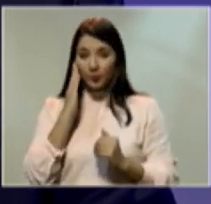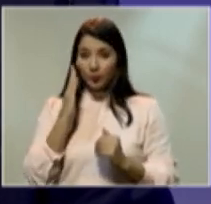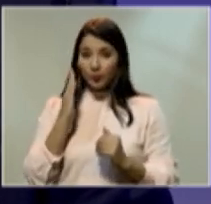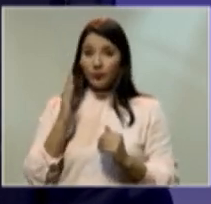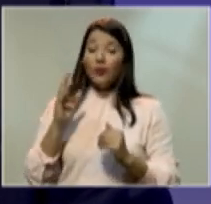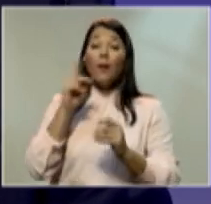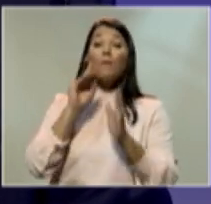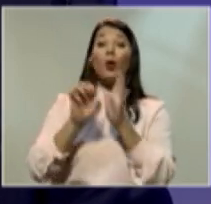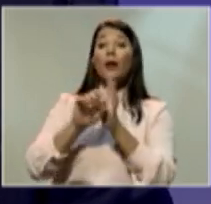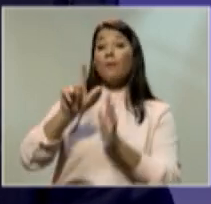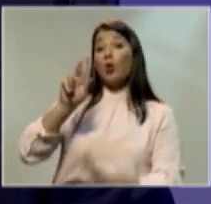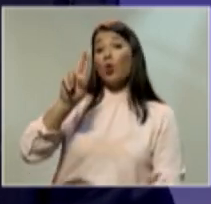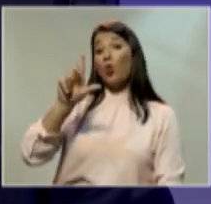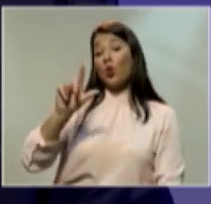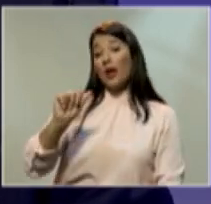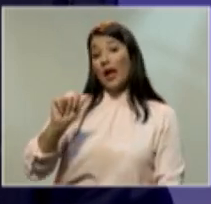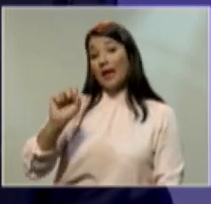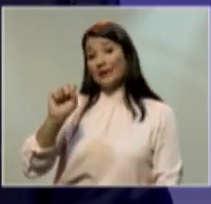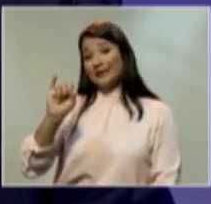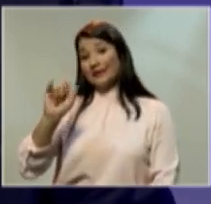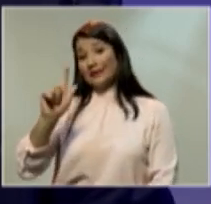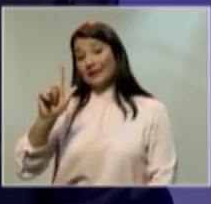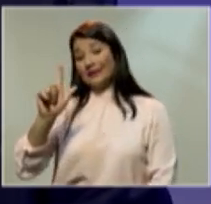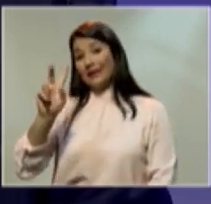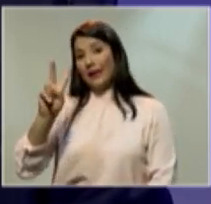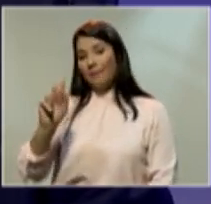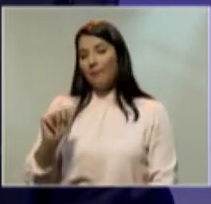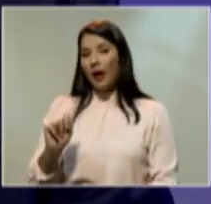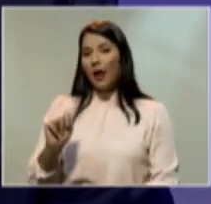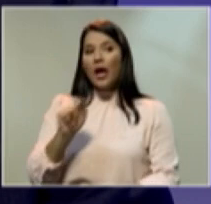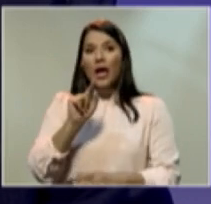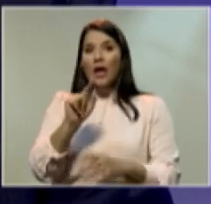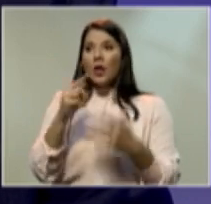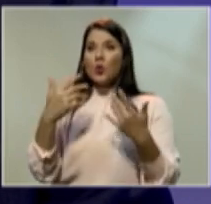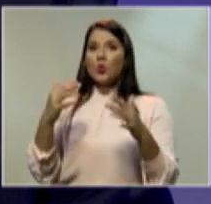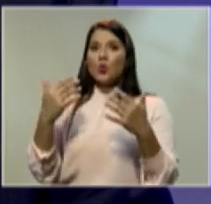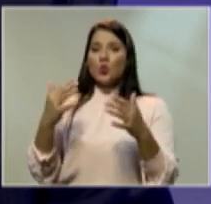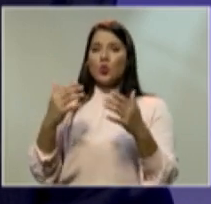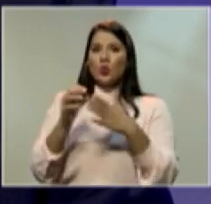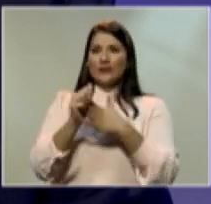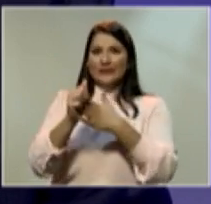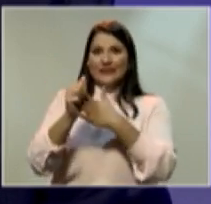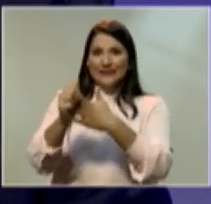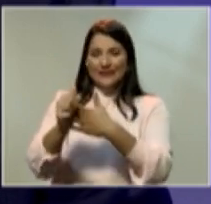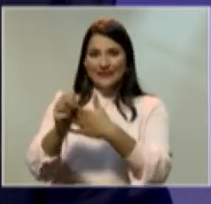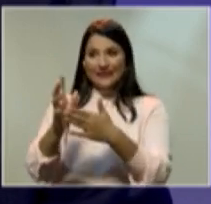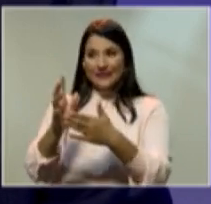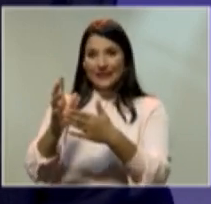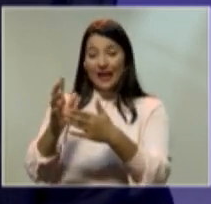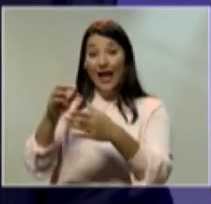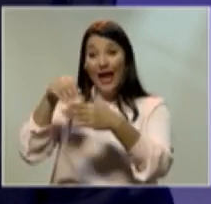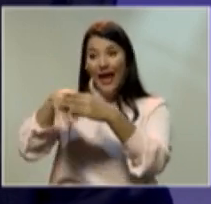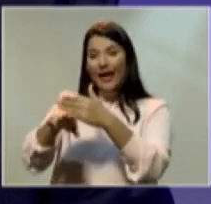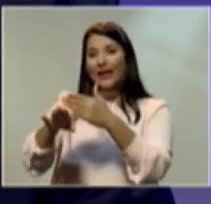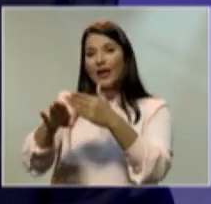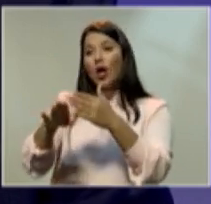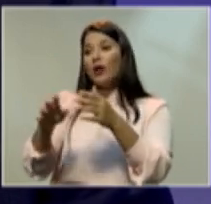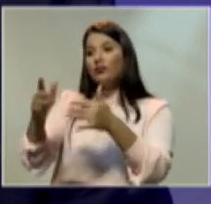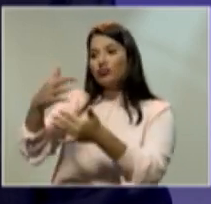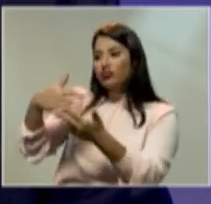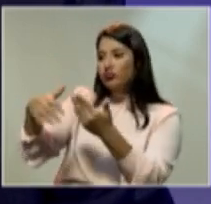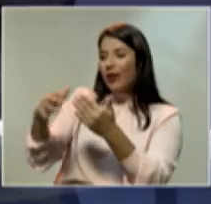como Lula da Silva era una élite entre los dirigentes sindicales en Brasil, un